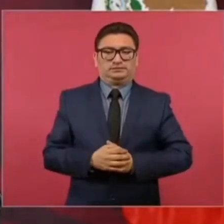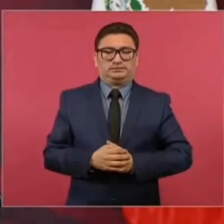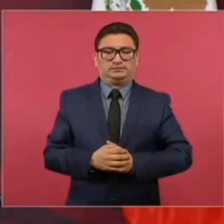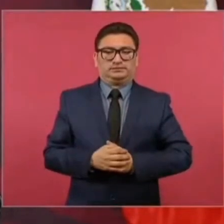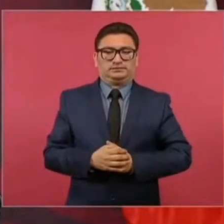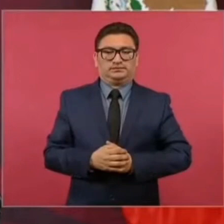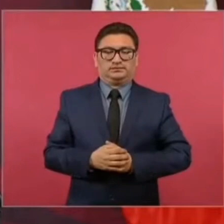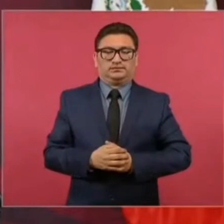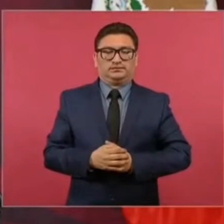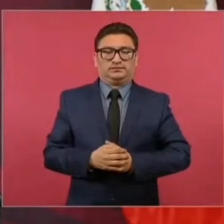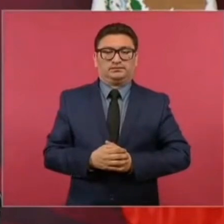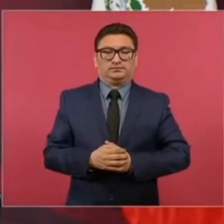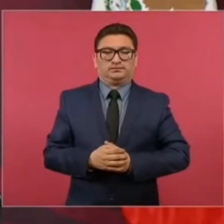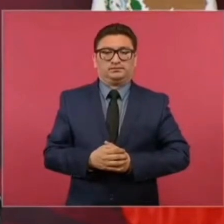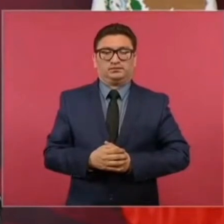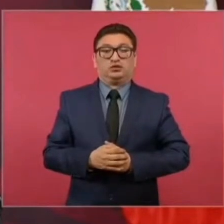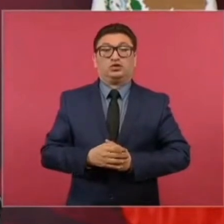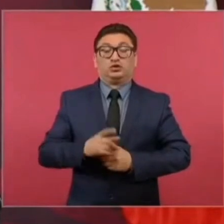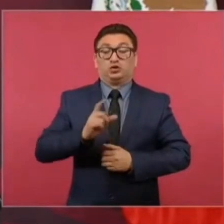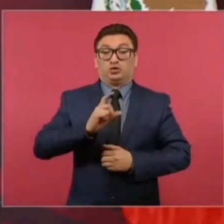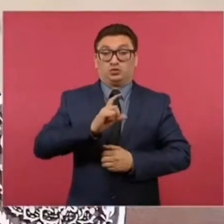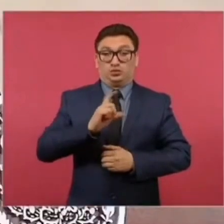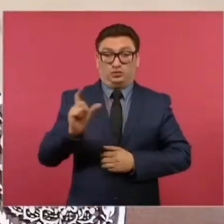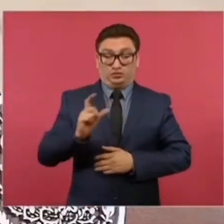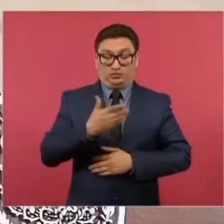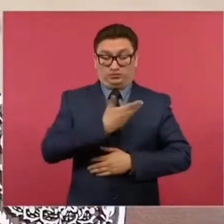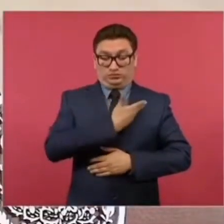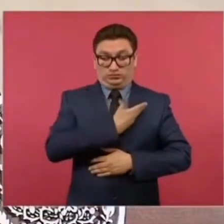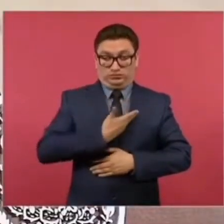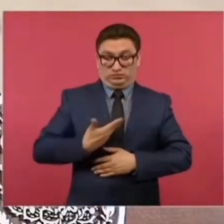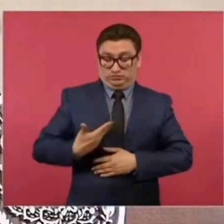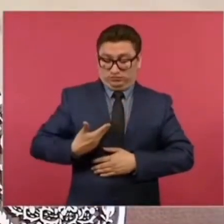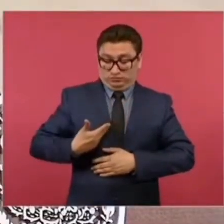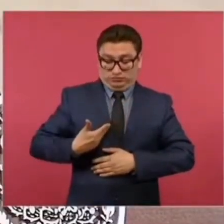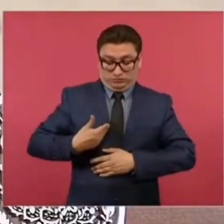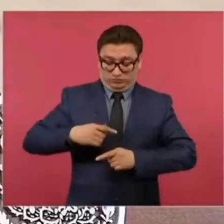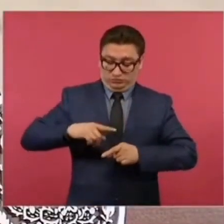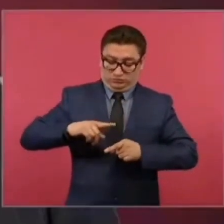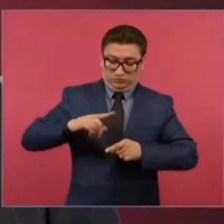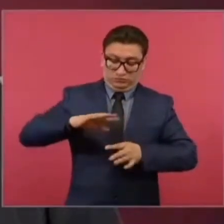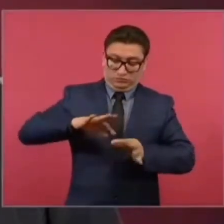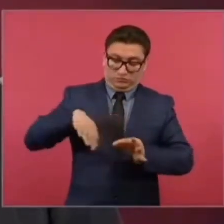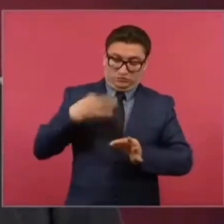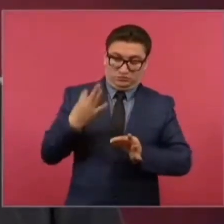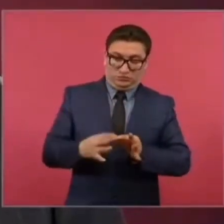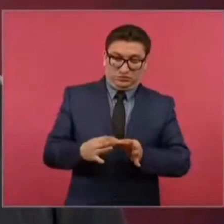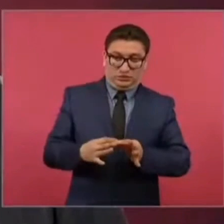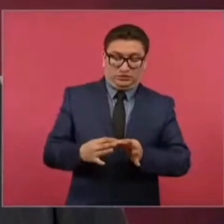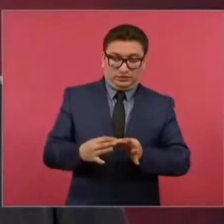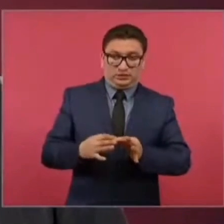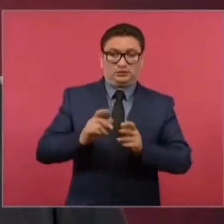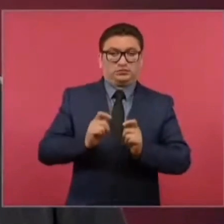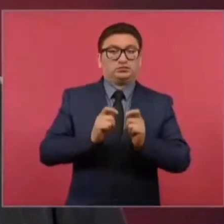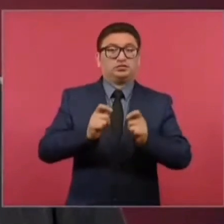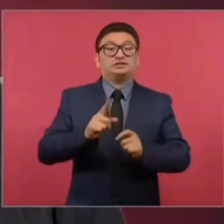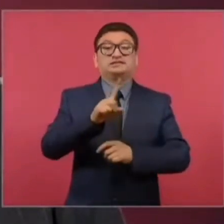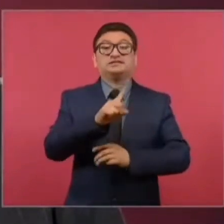Yo voy a dejar, cuando termine, más de 100,000 hectáreas de riego.